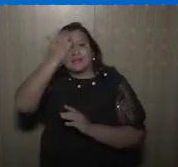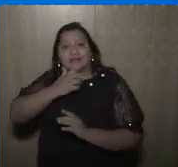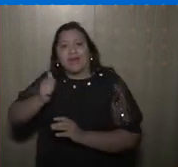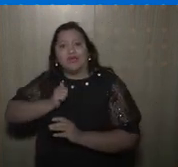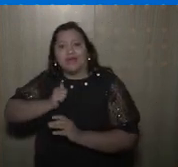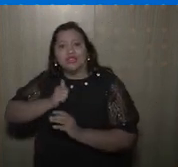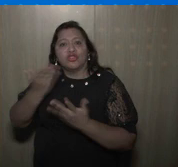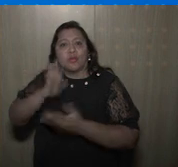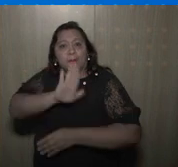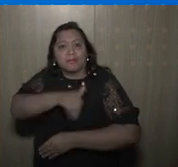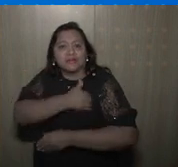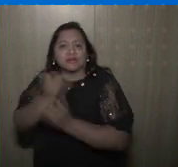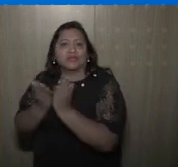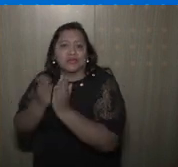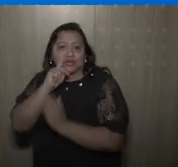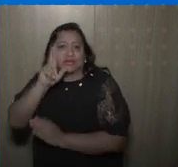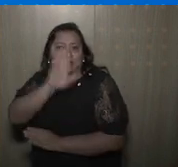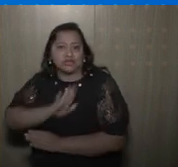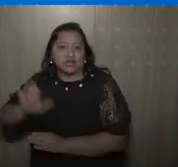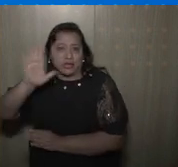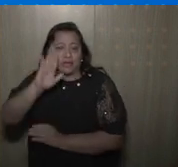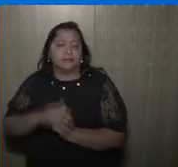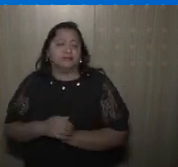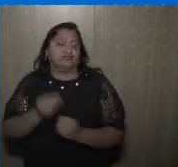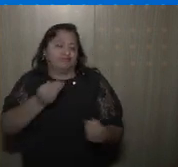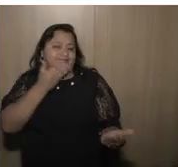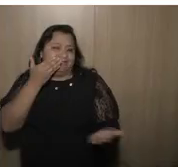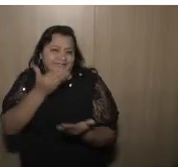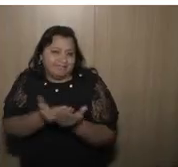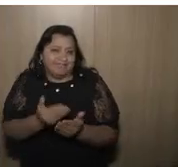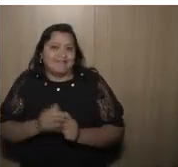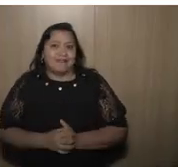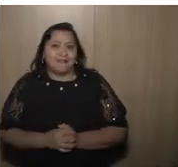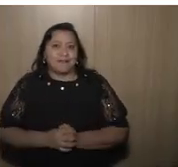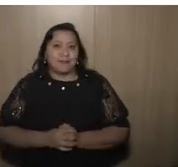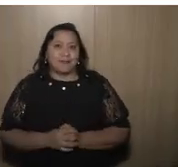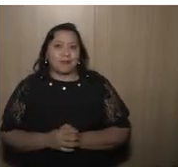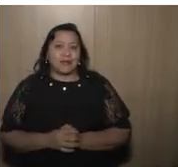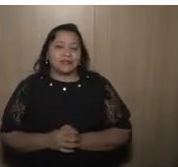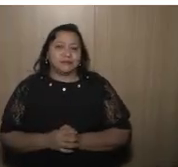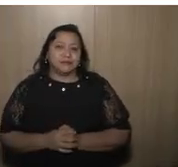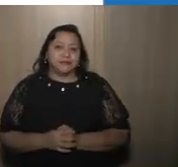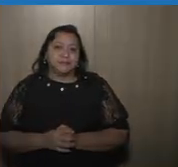Educación Nacional. Muchas gracias.